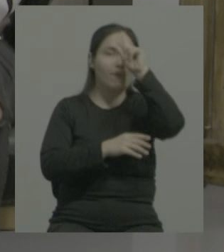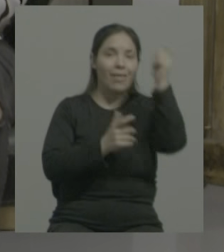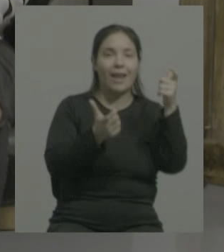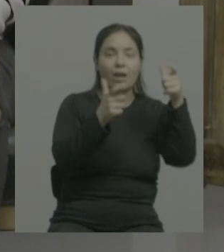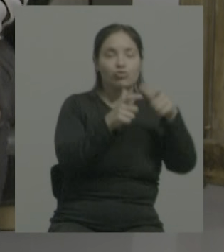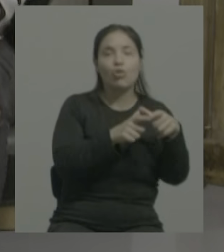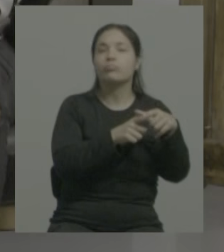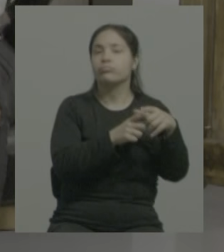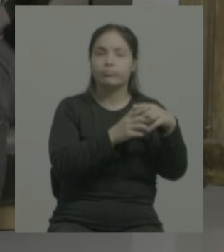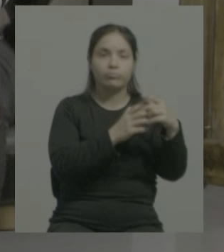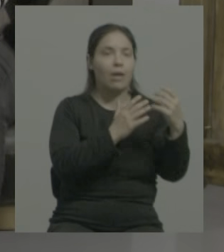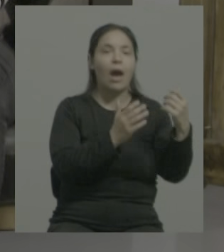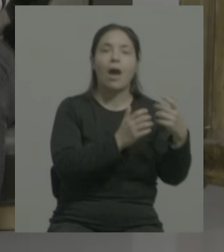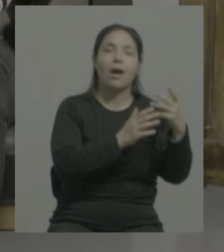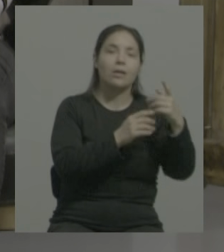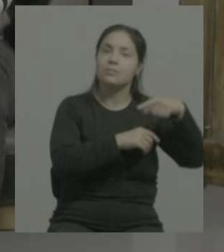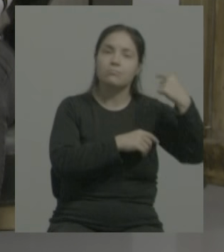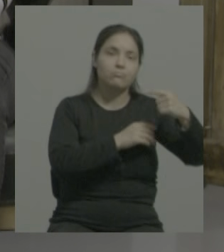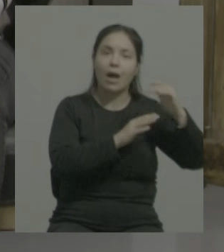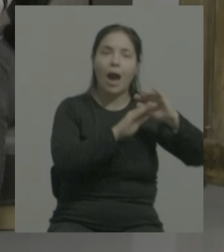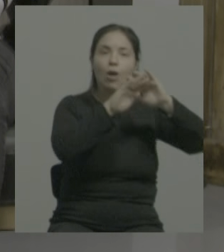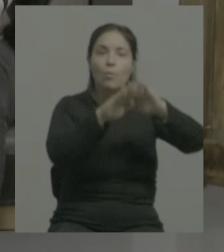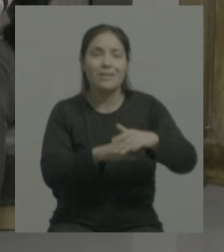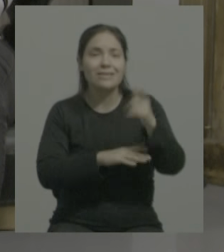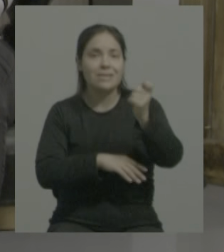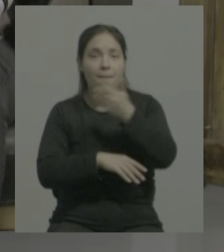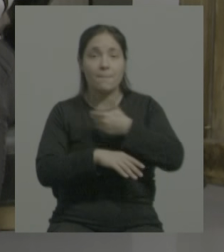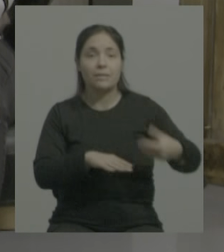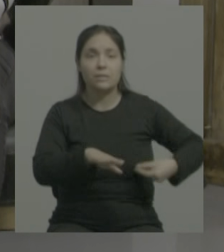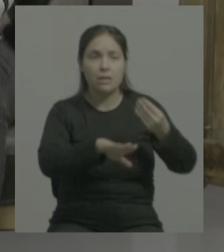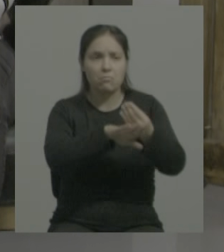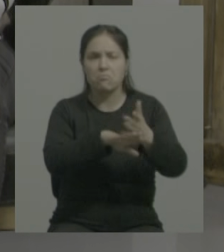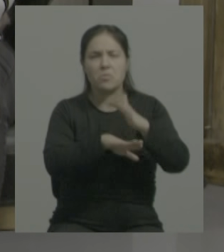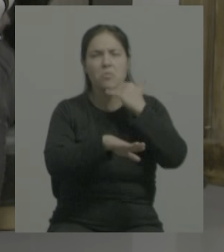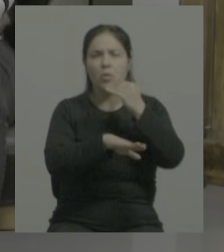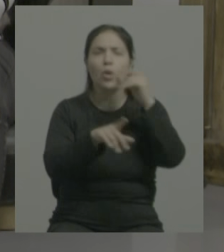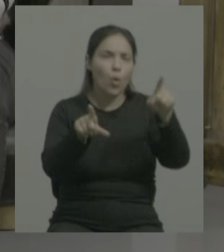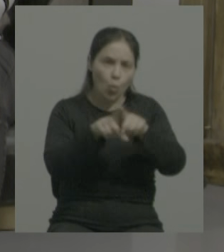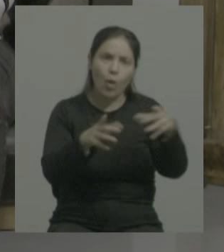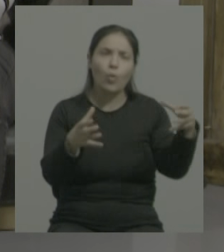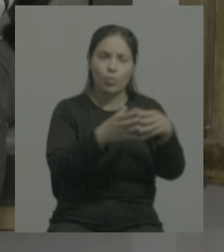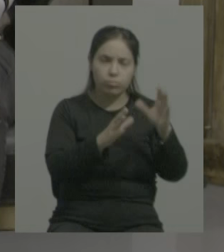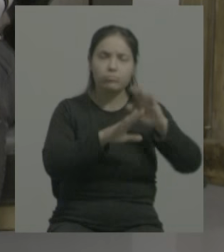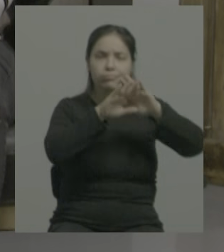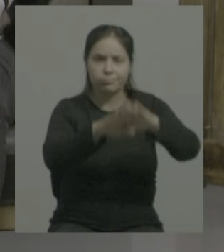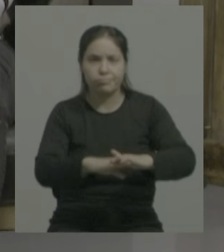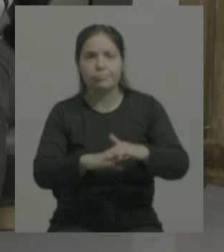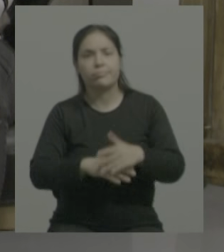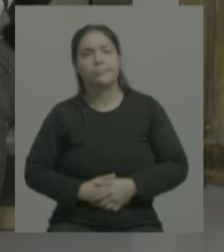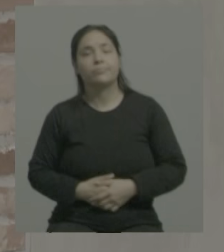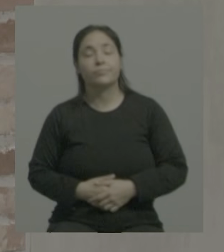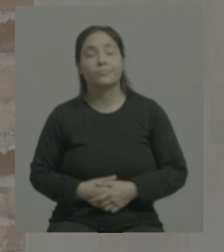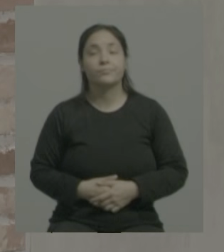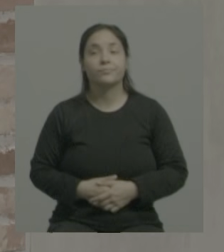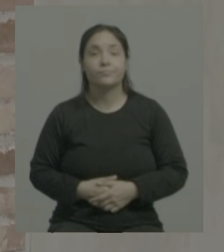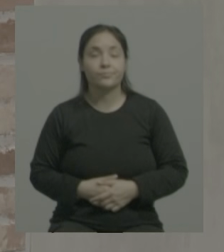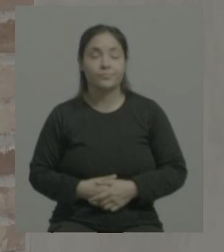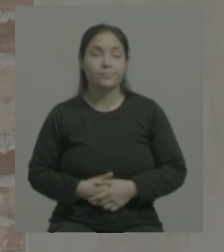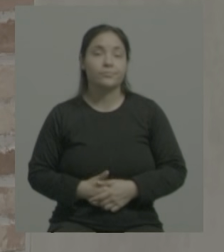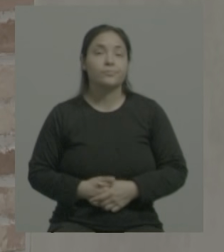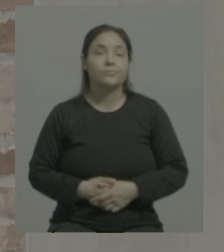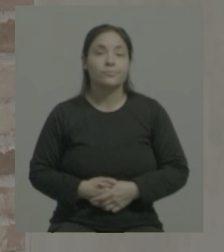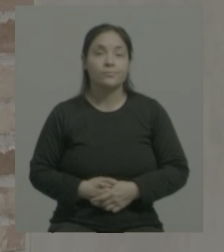o la presidenta que esté en la gestión, y siempre acompañando desde este lado. Se habla mucho, por ejemplo,